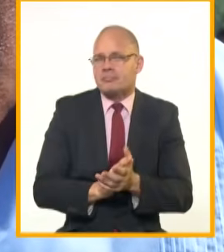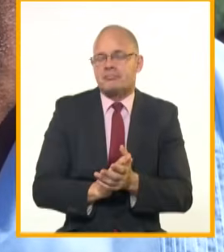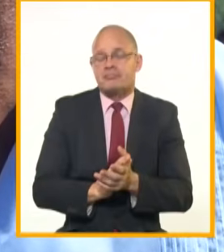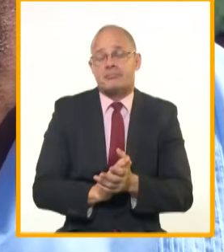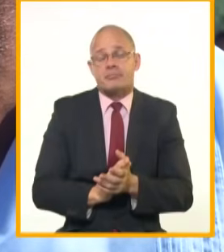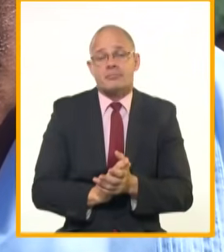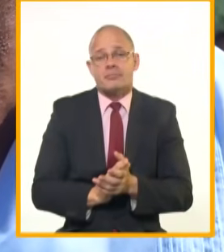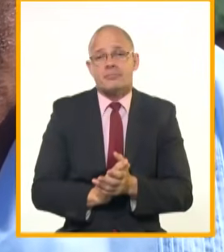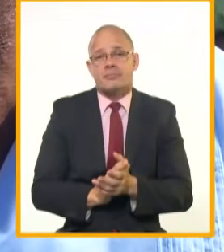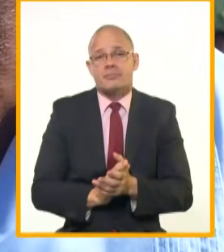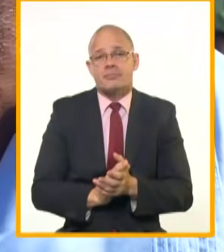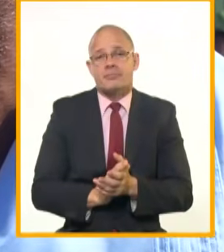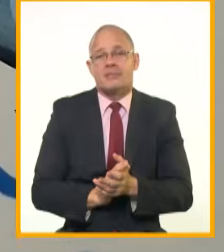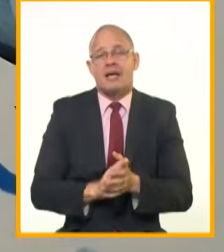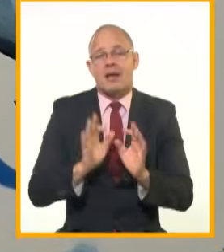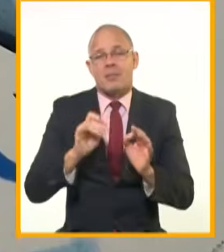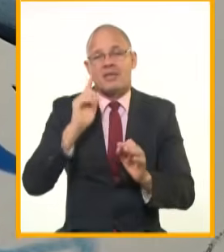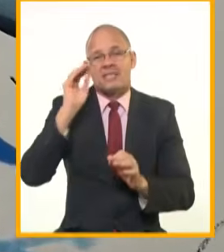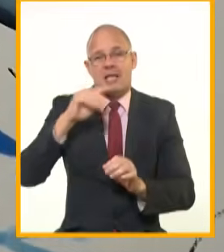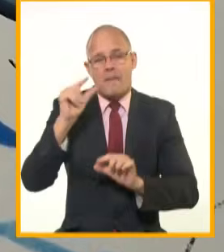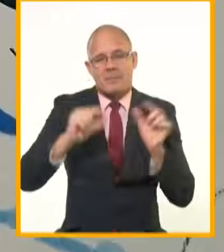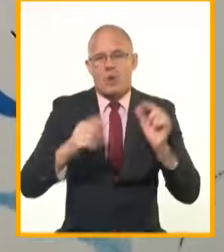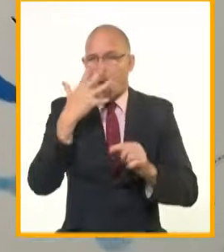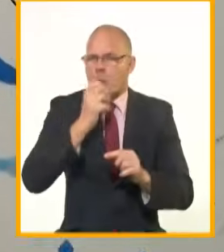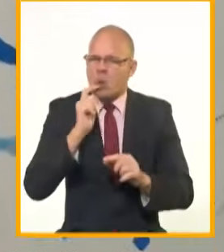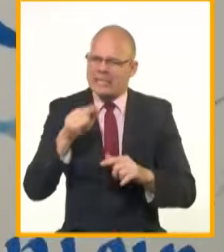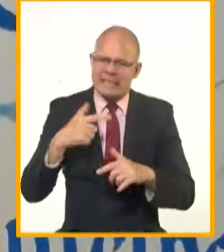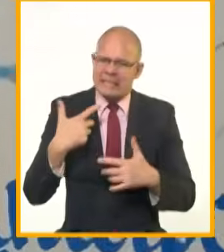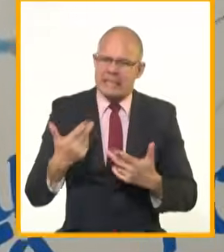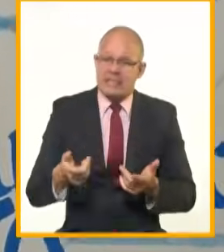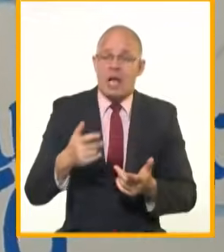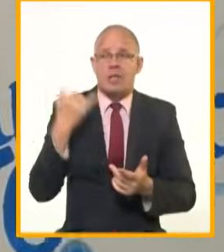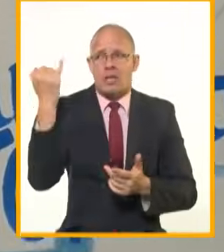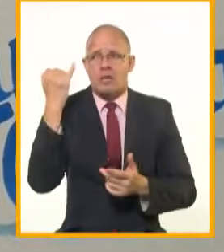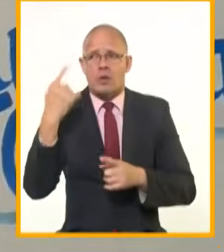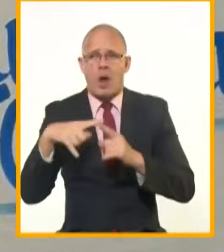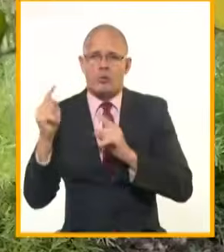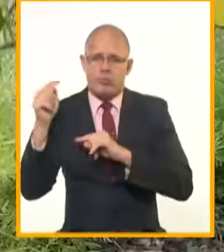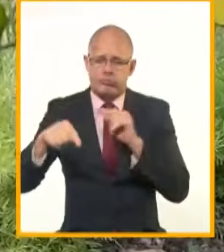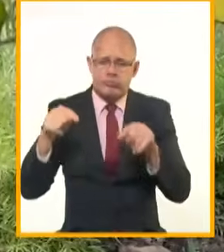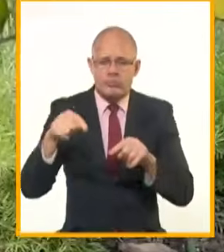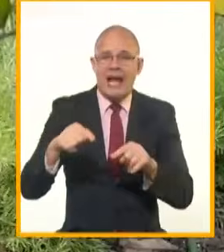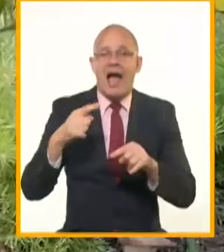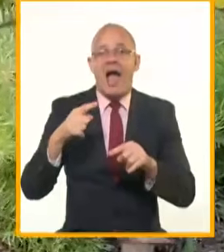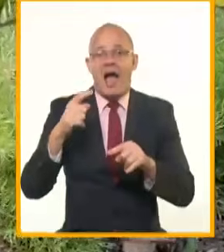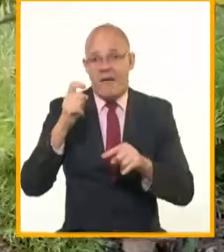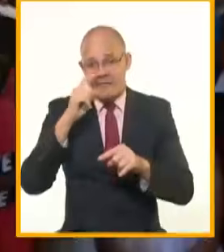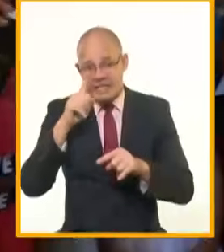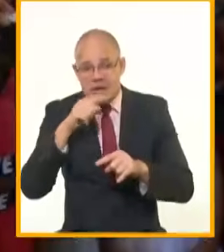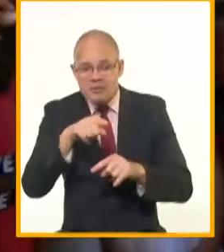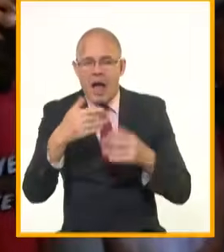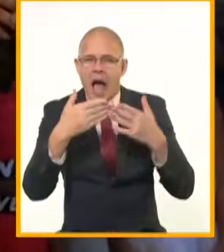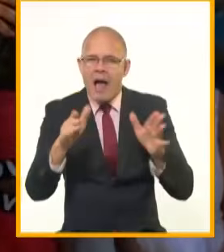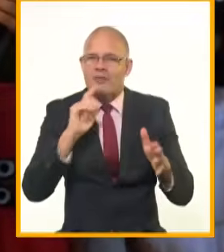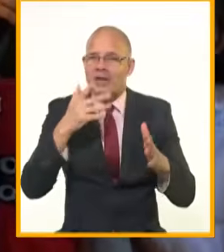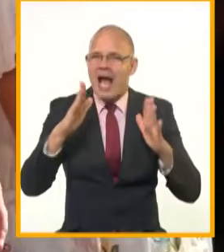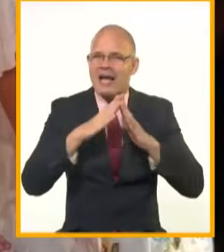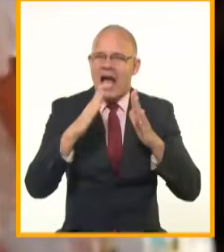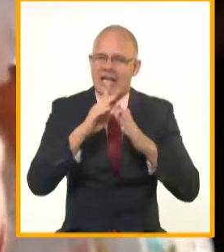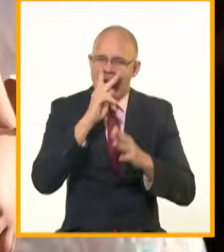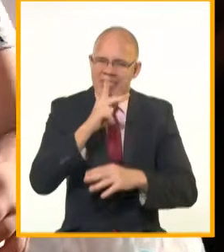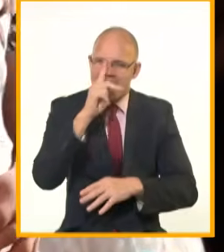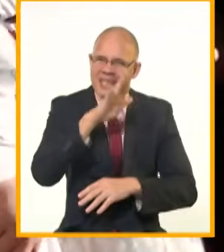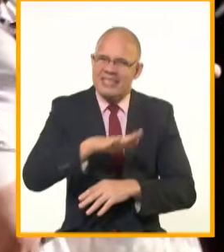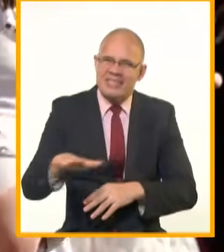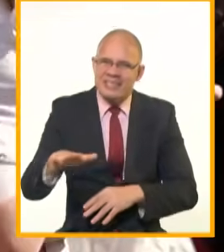turistas internacionales fundamentalmente. Al cierre de la jornada quedó inaugurada la Casita Sueños Infantiles, una institución educativa de la